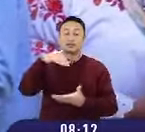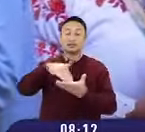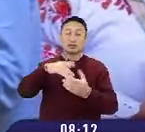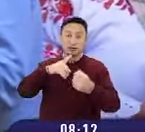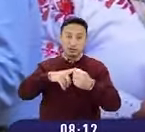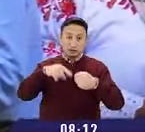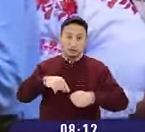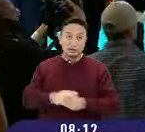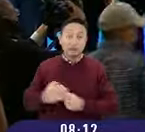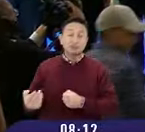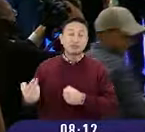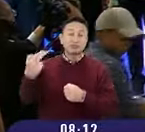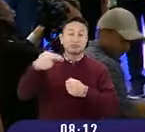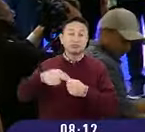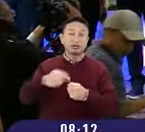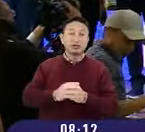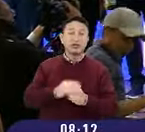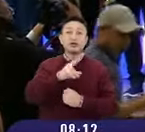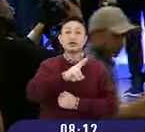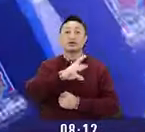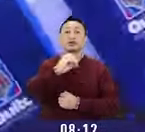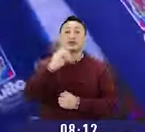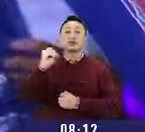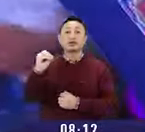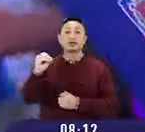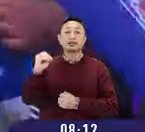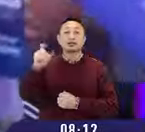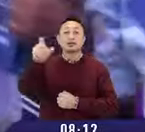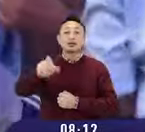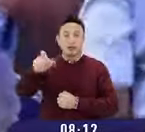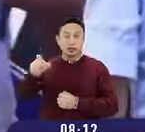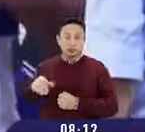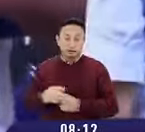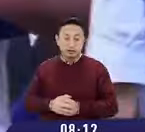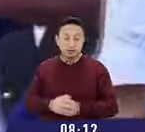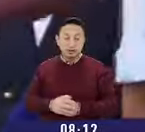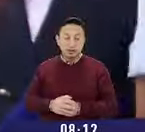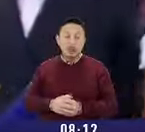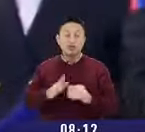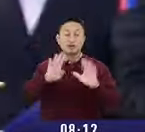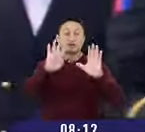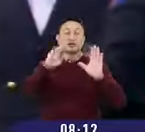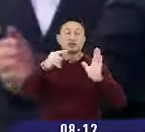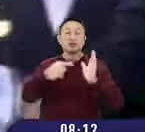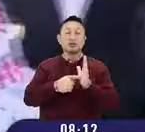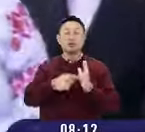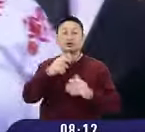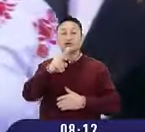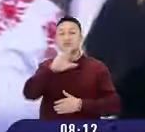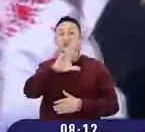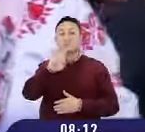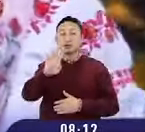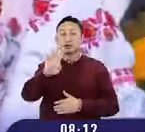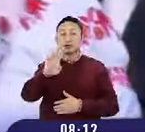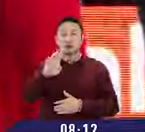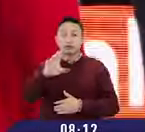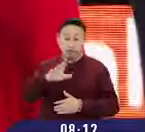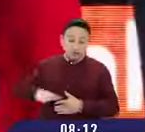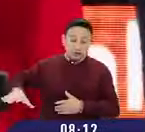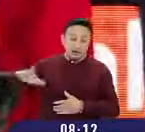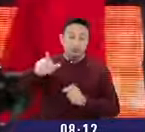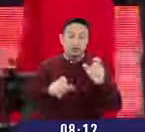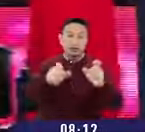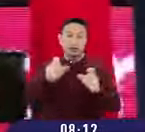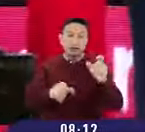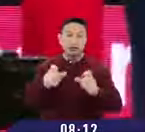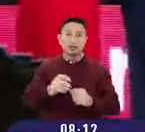ciudad, con la participación de más de 200 personas. Además, fueron 9.264 ciudadanos de los asentamientos humanos,